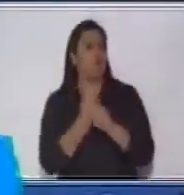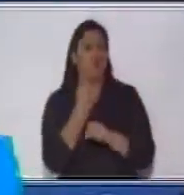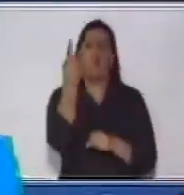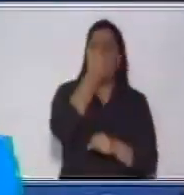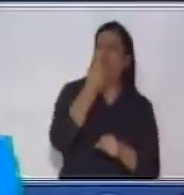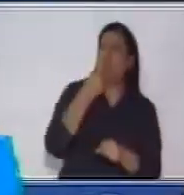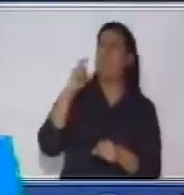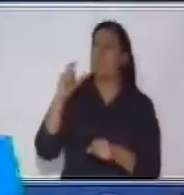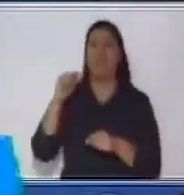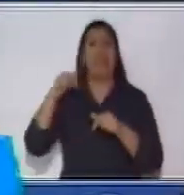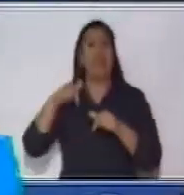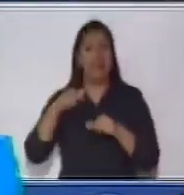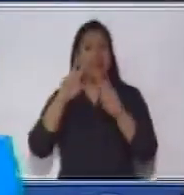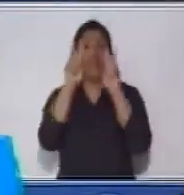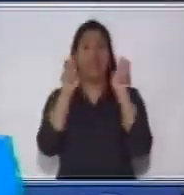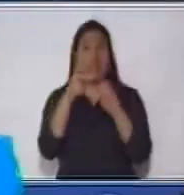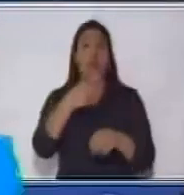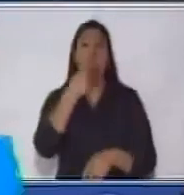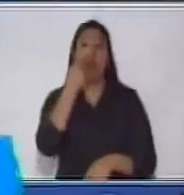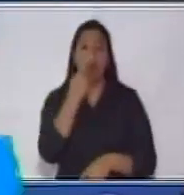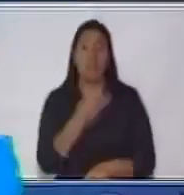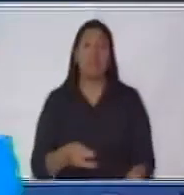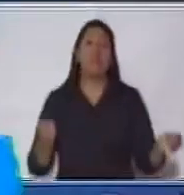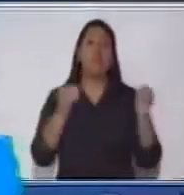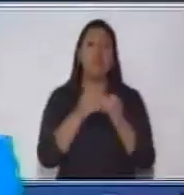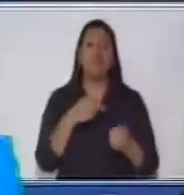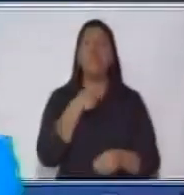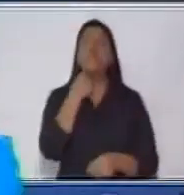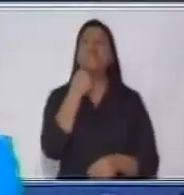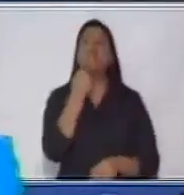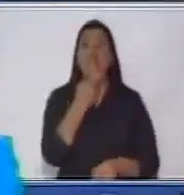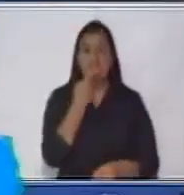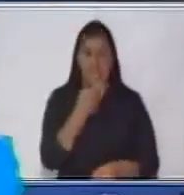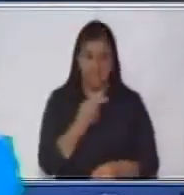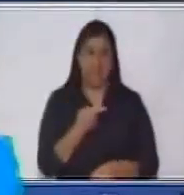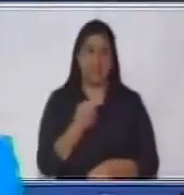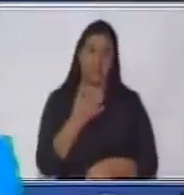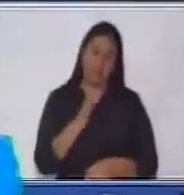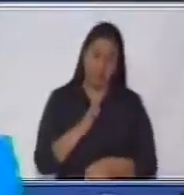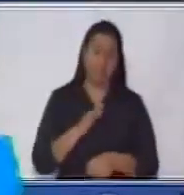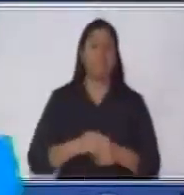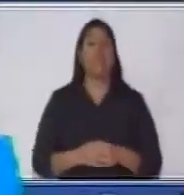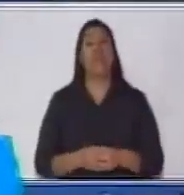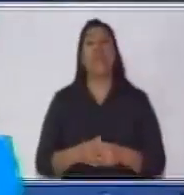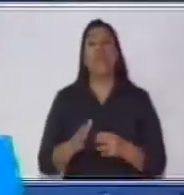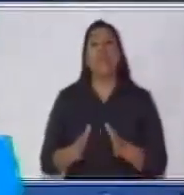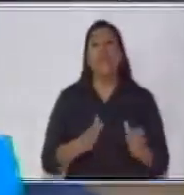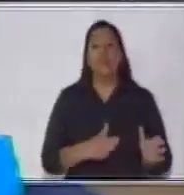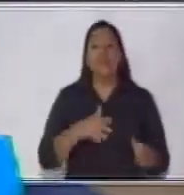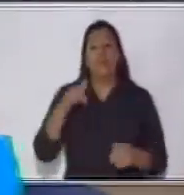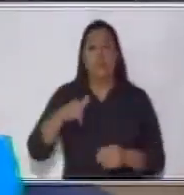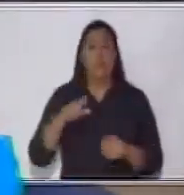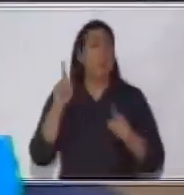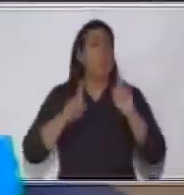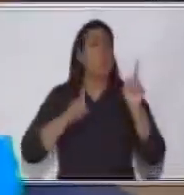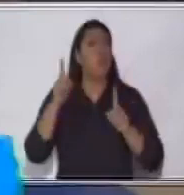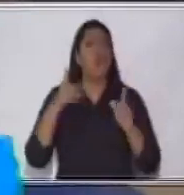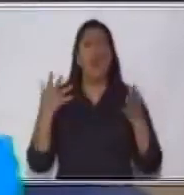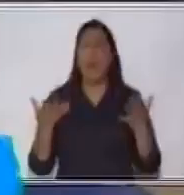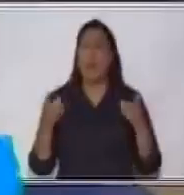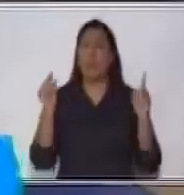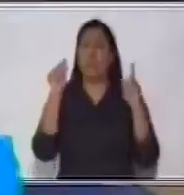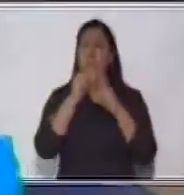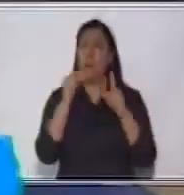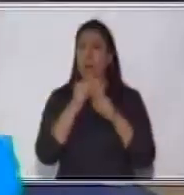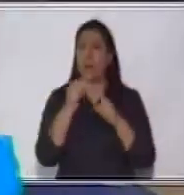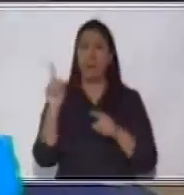hayas investigado un poco más acerca de qué palabras se exceptúan de esas reglas, qué otras